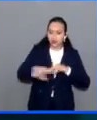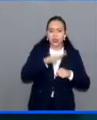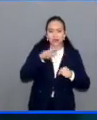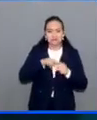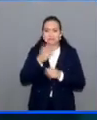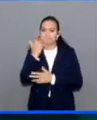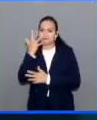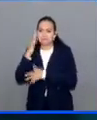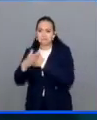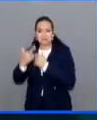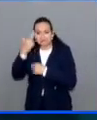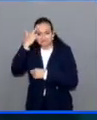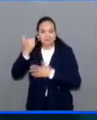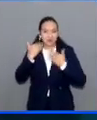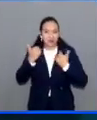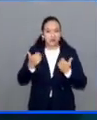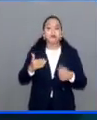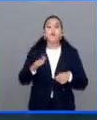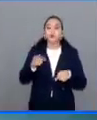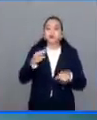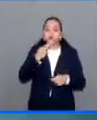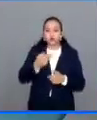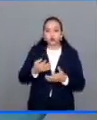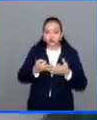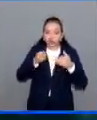justificar el cambio de uso de suelo forestal.